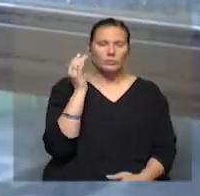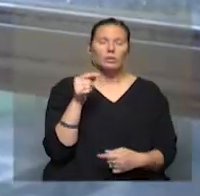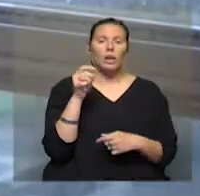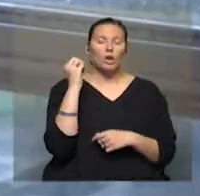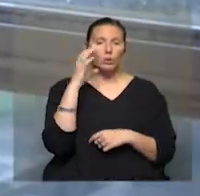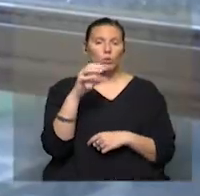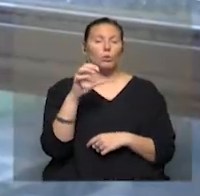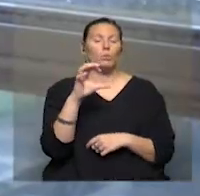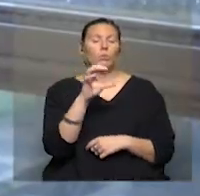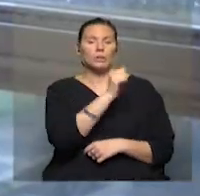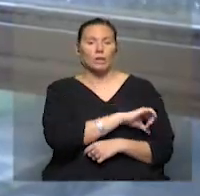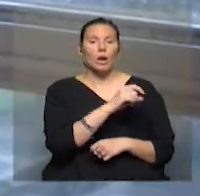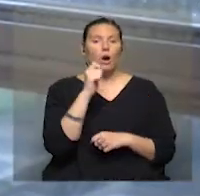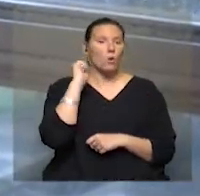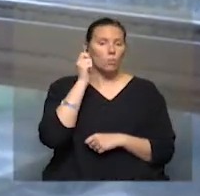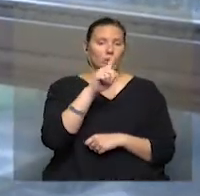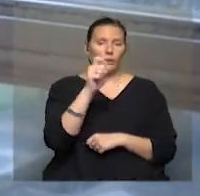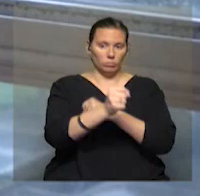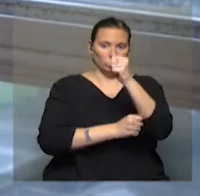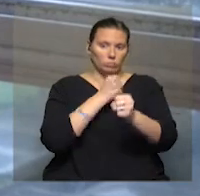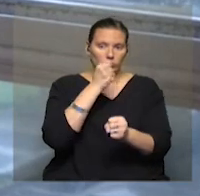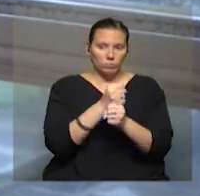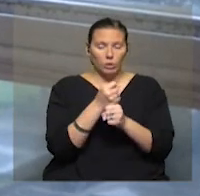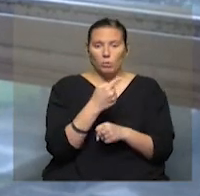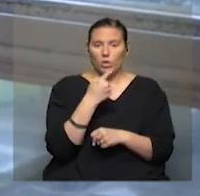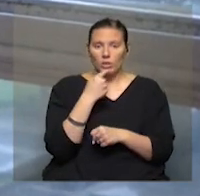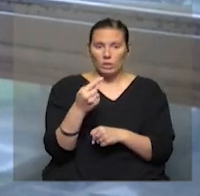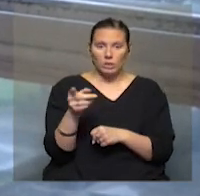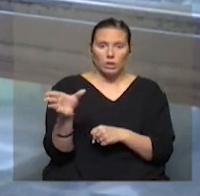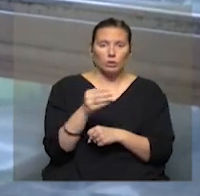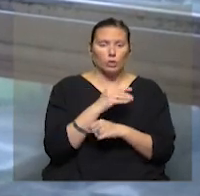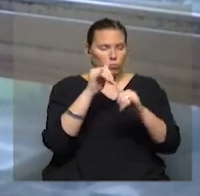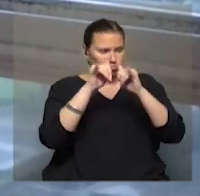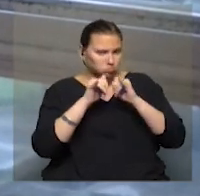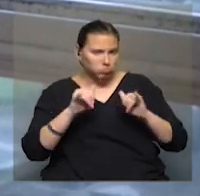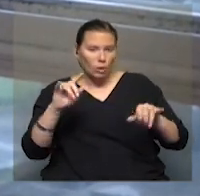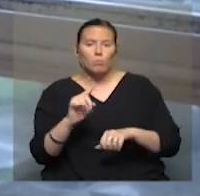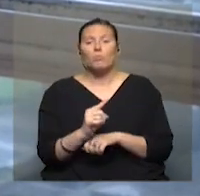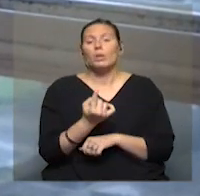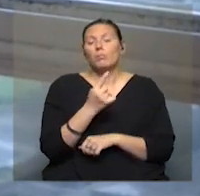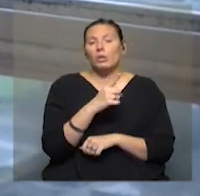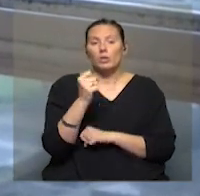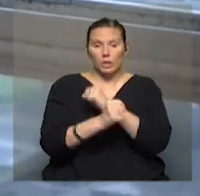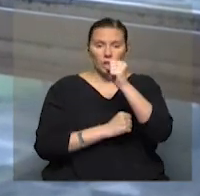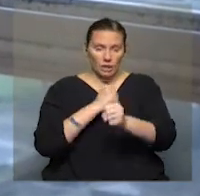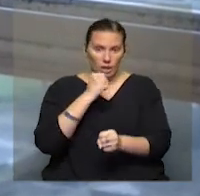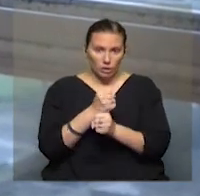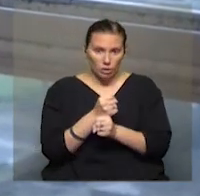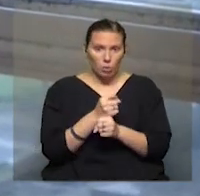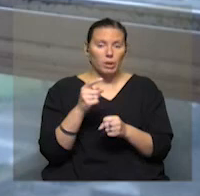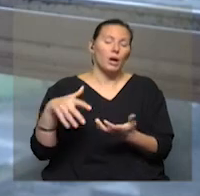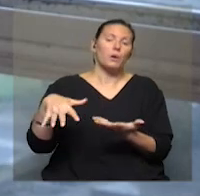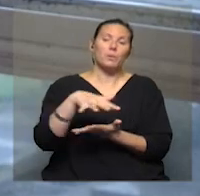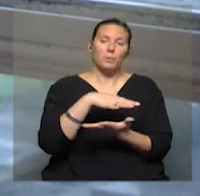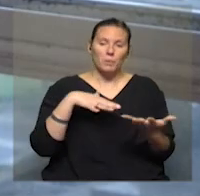El Club Sayago cumple 100 años, como están diciendo en todas sus comunicaciones, sus primeros 100 años, y para todo el